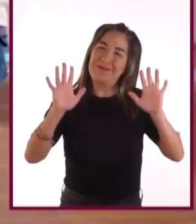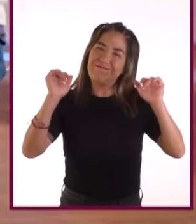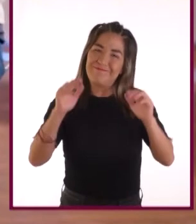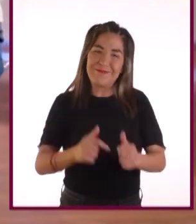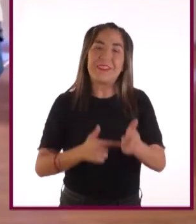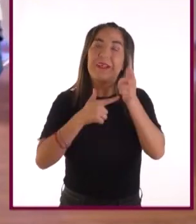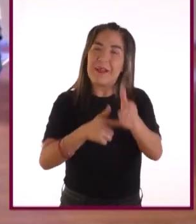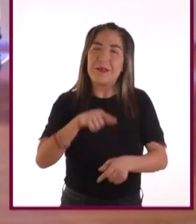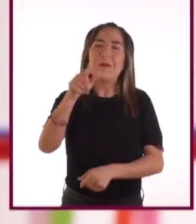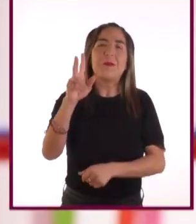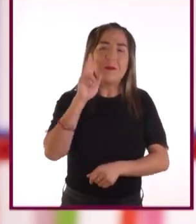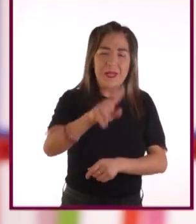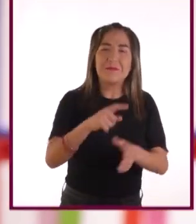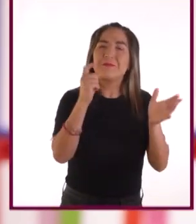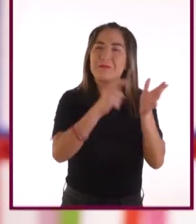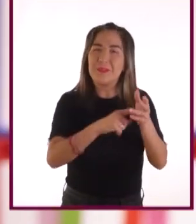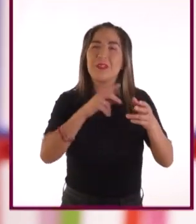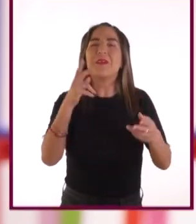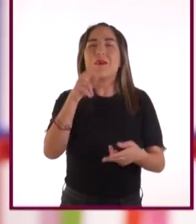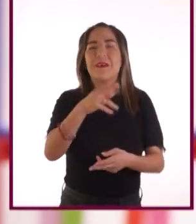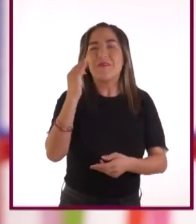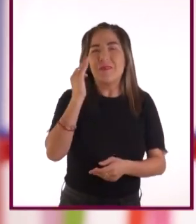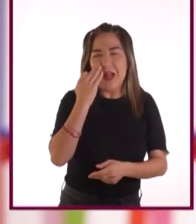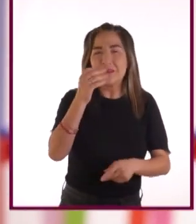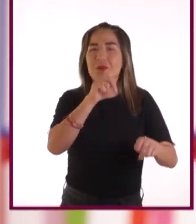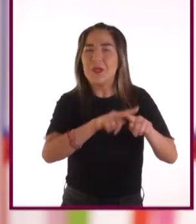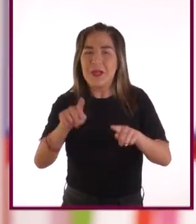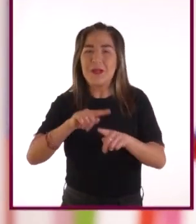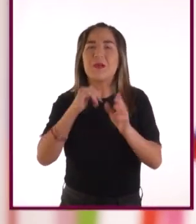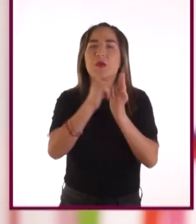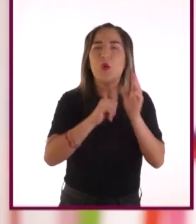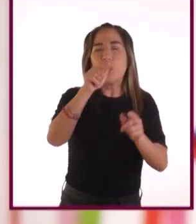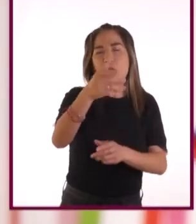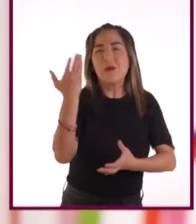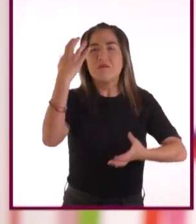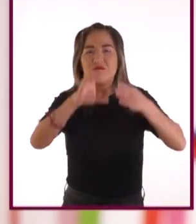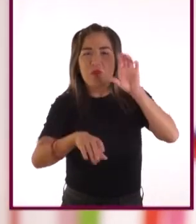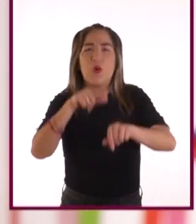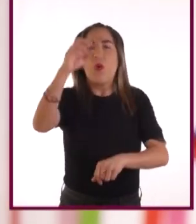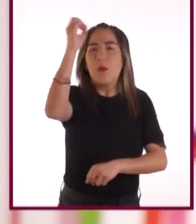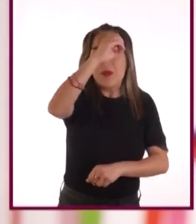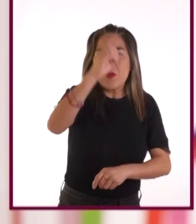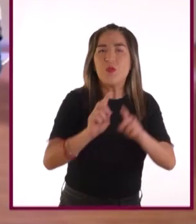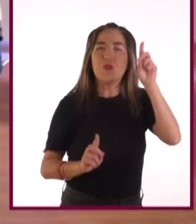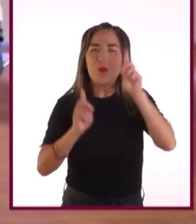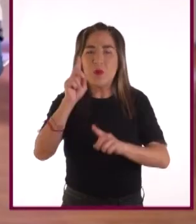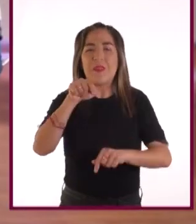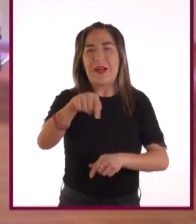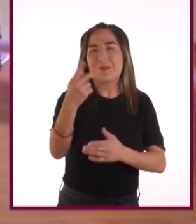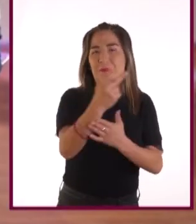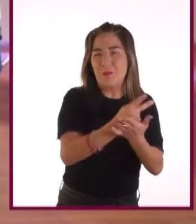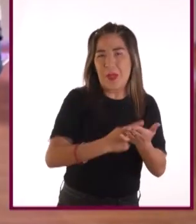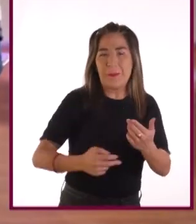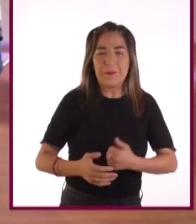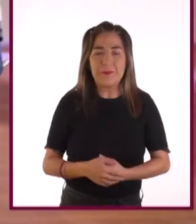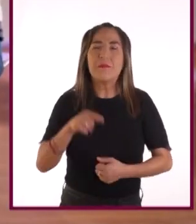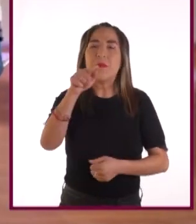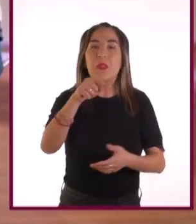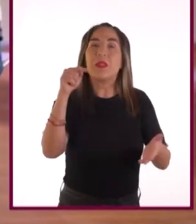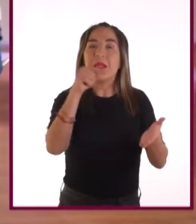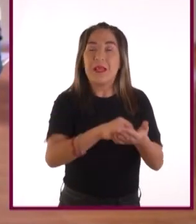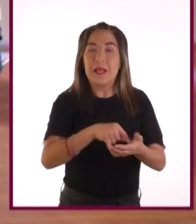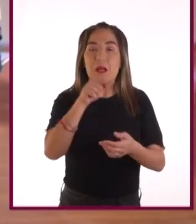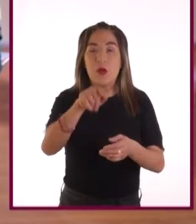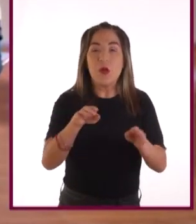e invitarlos a que nos sigan en las redes sociales y que compartan con nosotros sus dudas o opiniones sobre el programa. ¿Qué les parece si